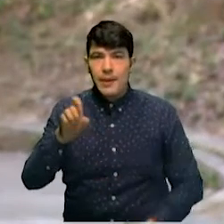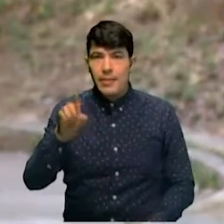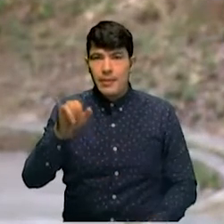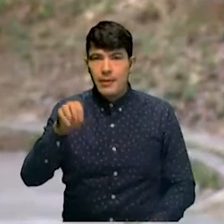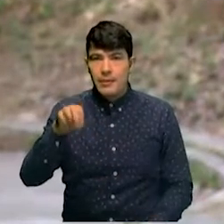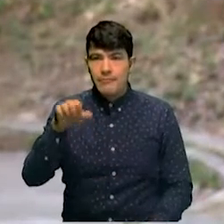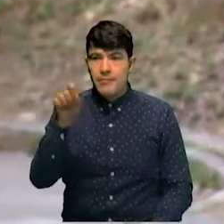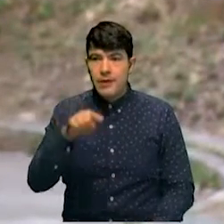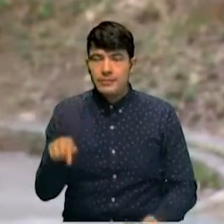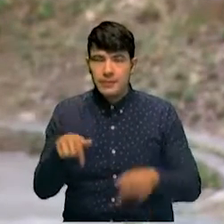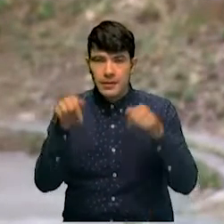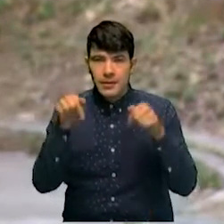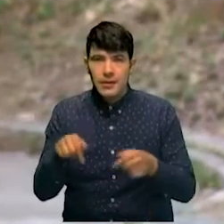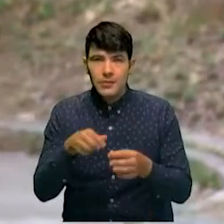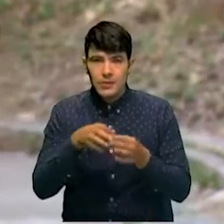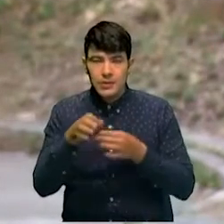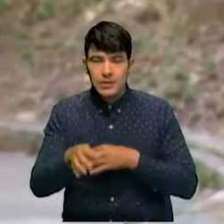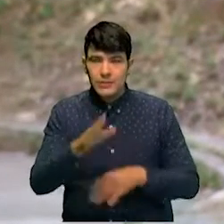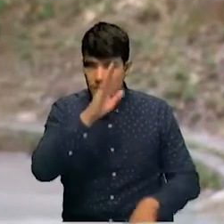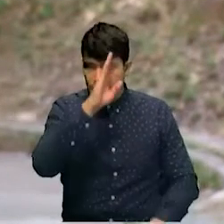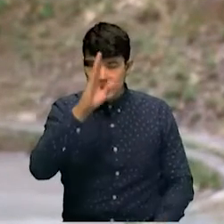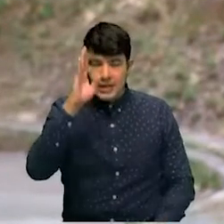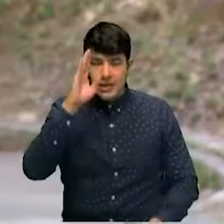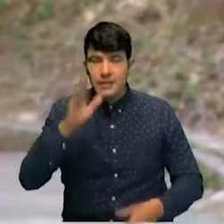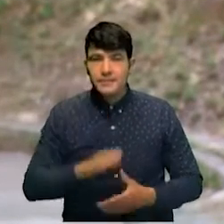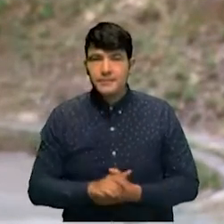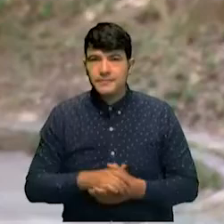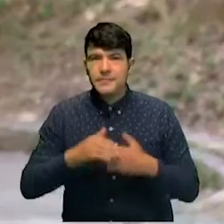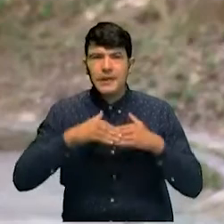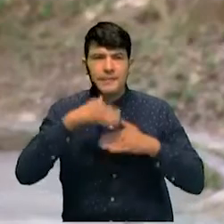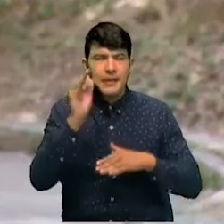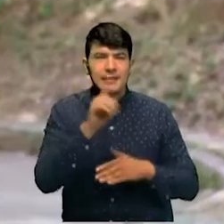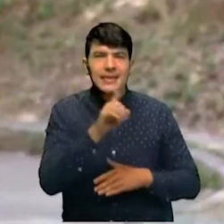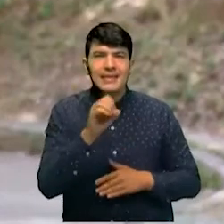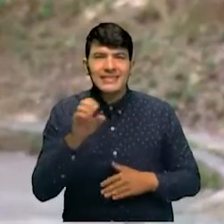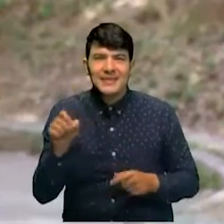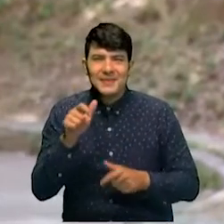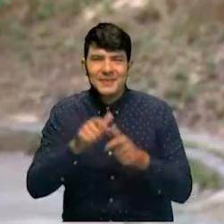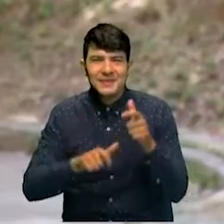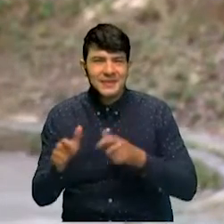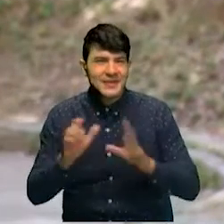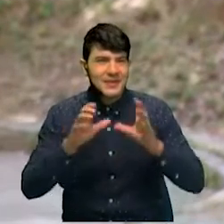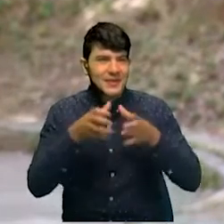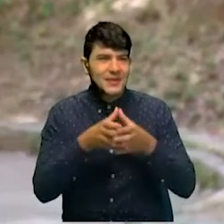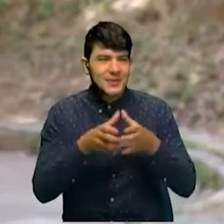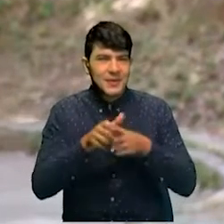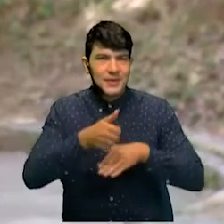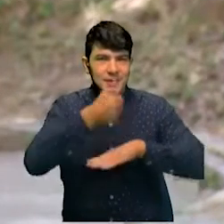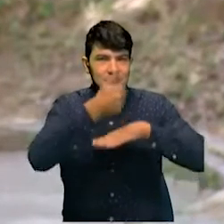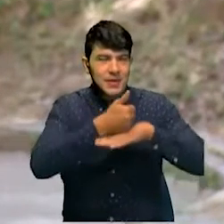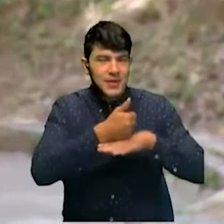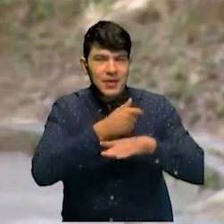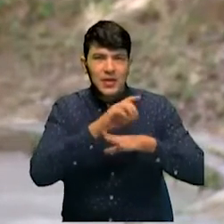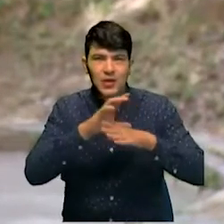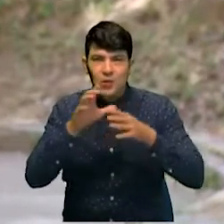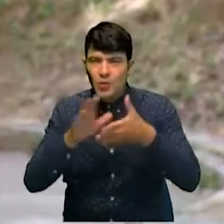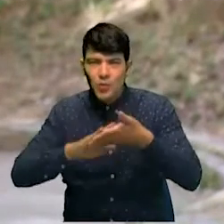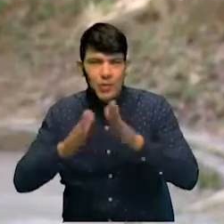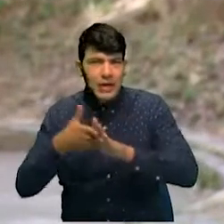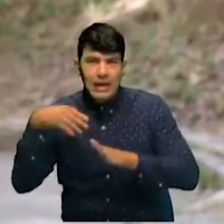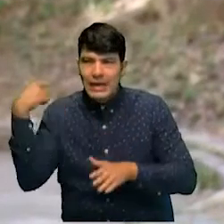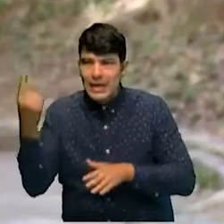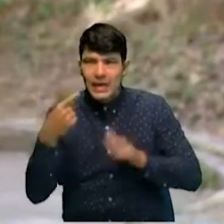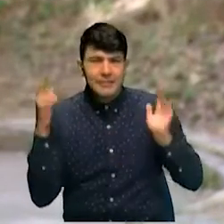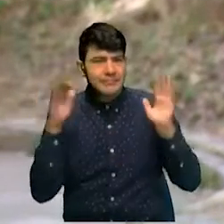de San Gil. Allí más de 100 personas, entre gremios, autoridades municipales y comunidad en general,